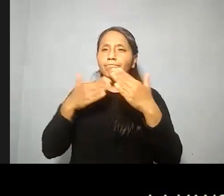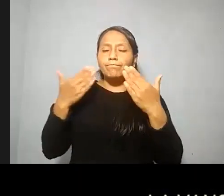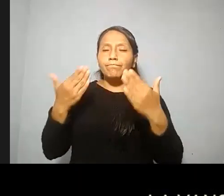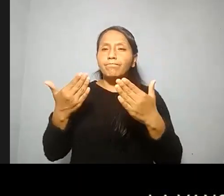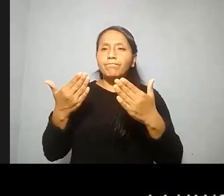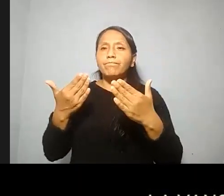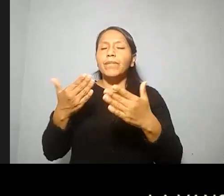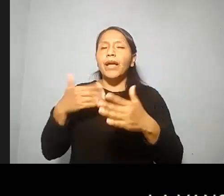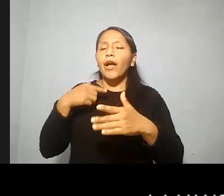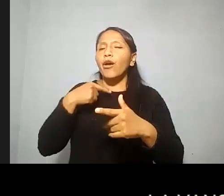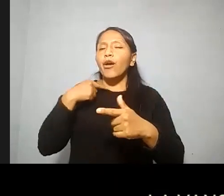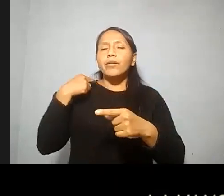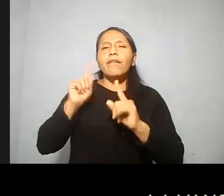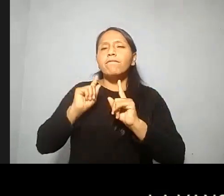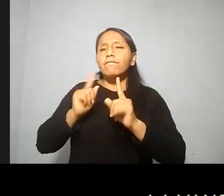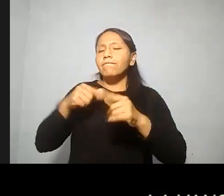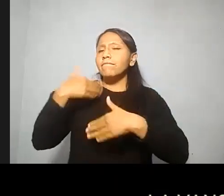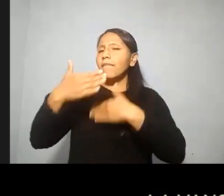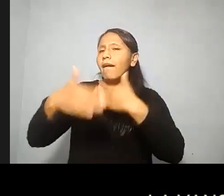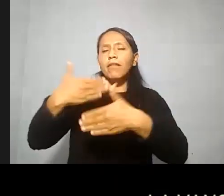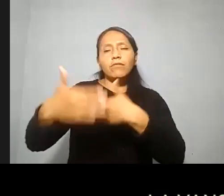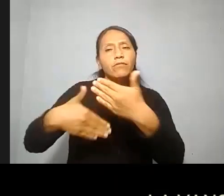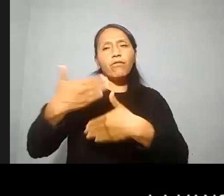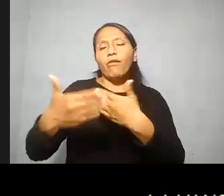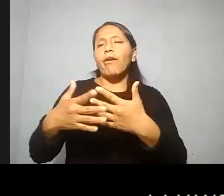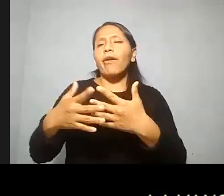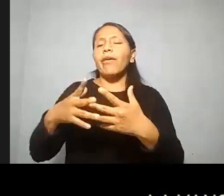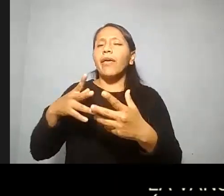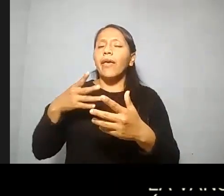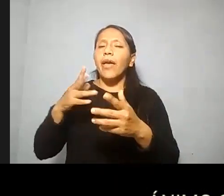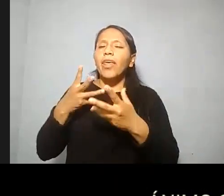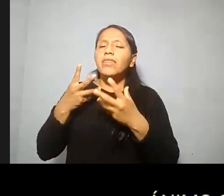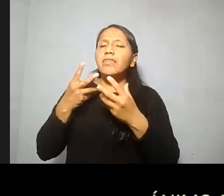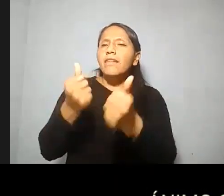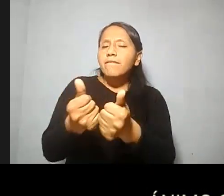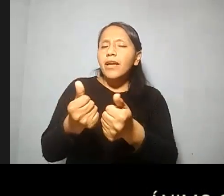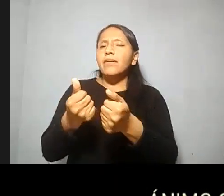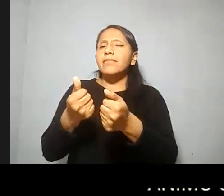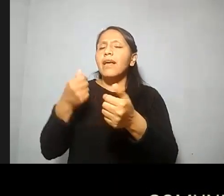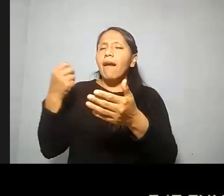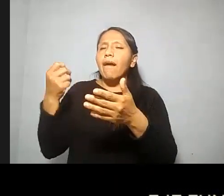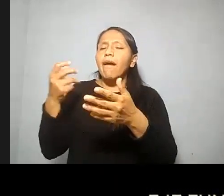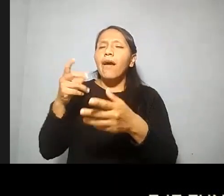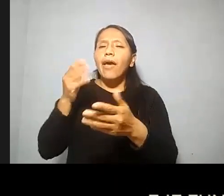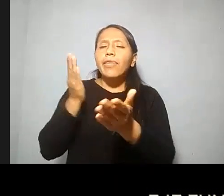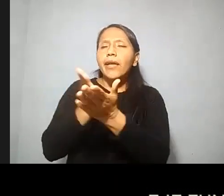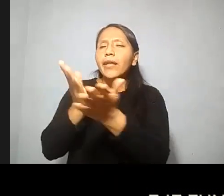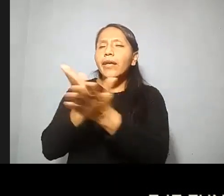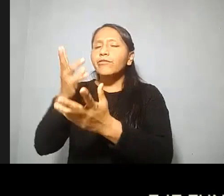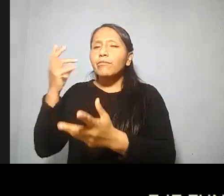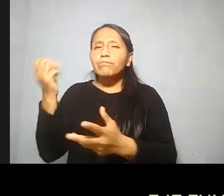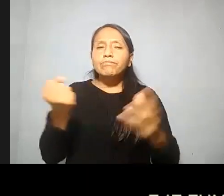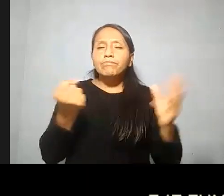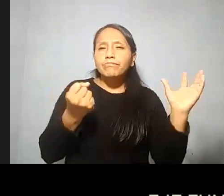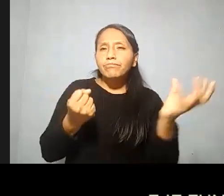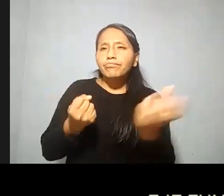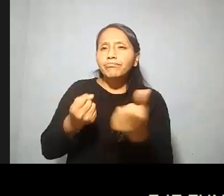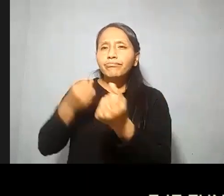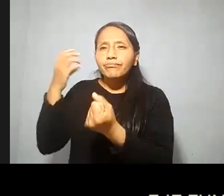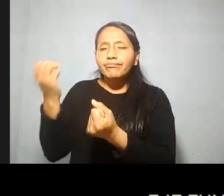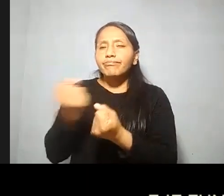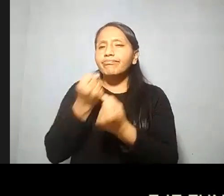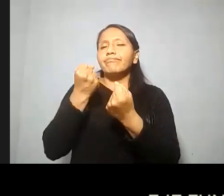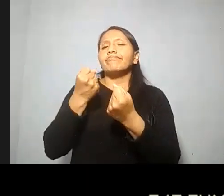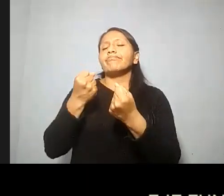seguir avanzando en defensa y seguir conquistando nuevos derechos y